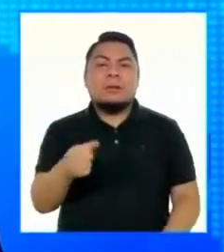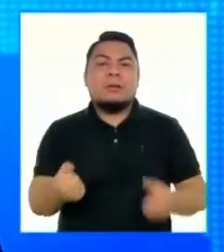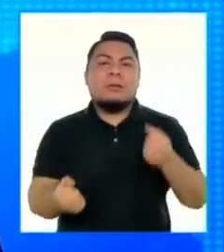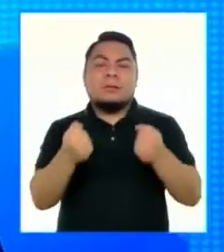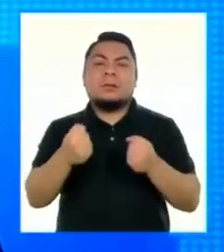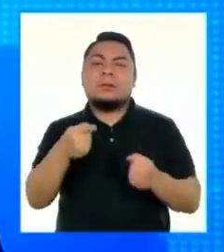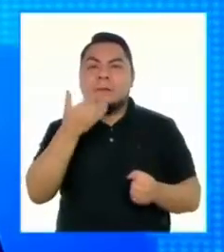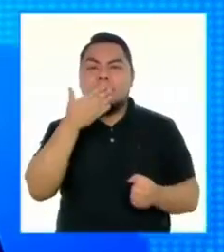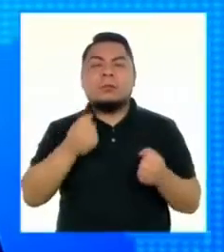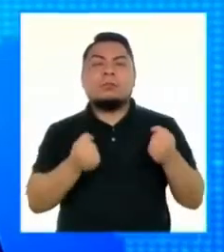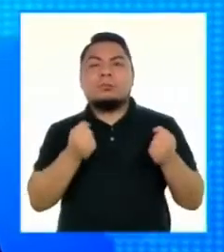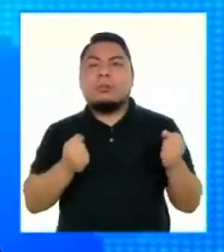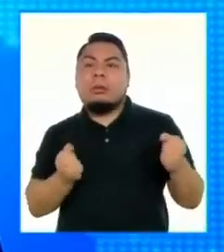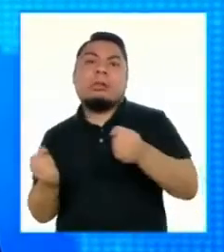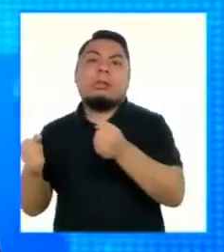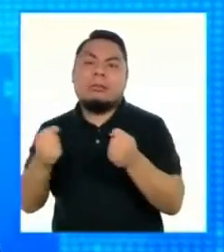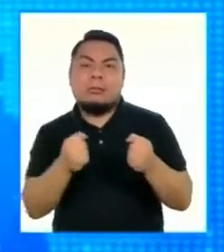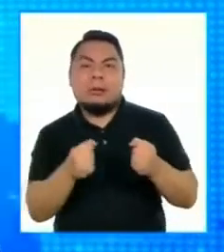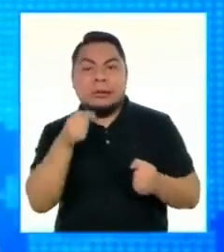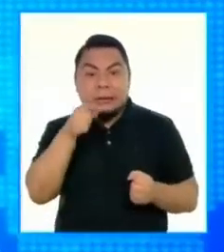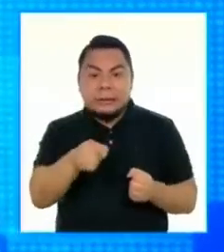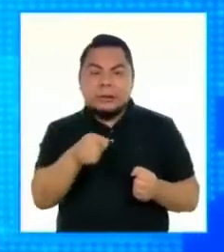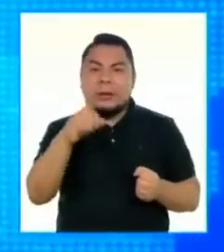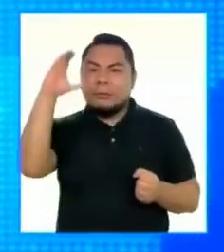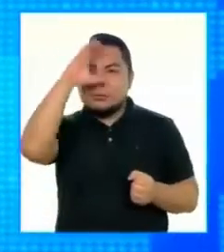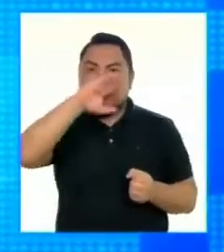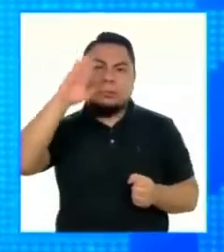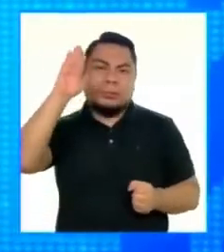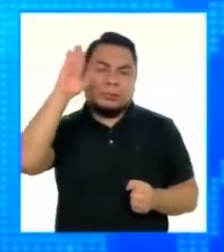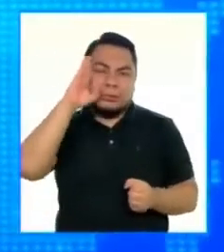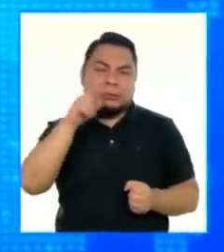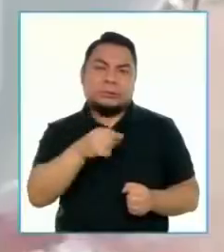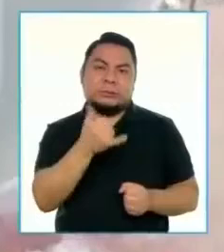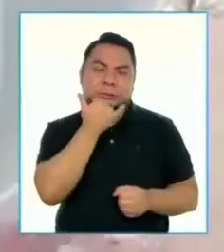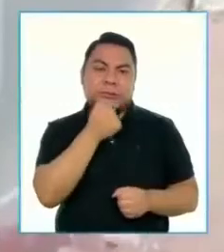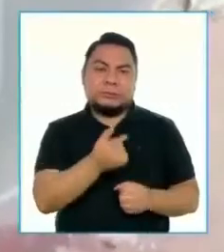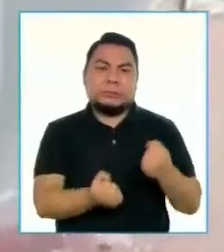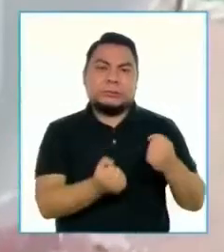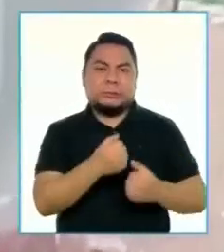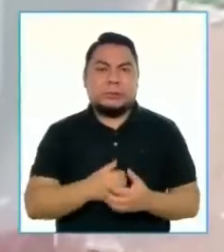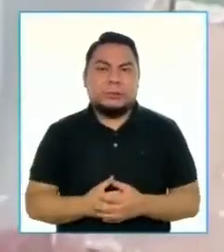conductor de automóvil, quien ya está siendo buscado por la policía.